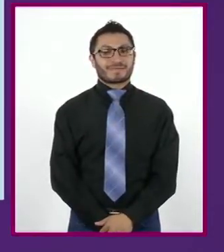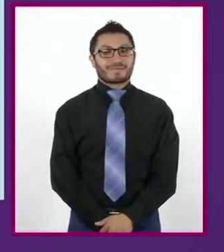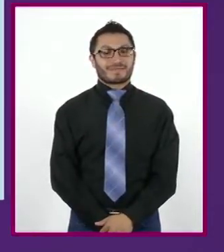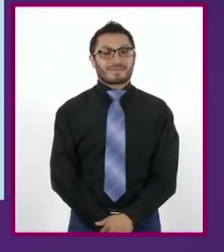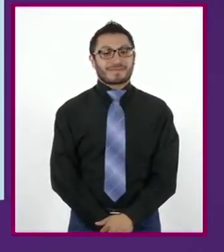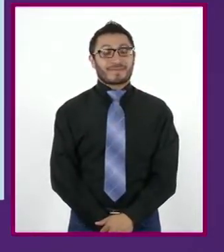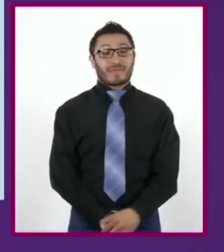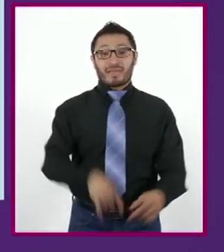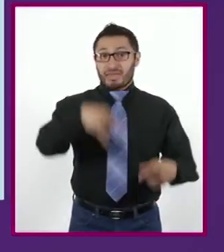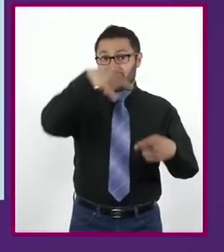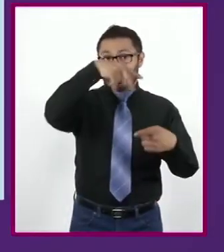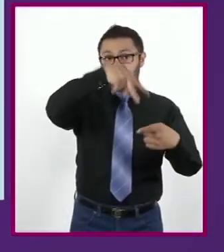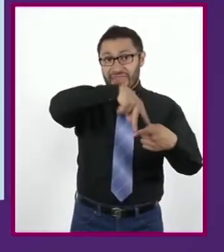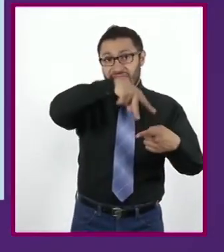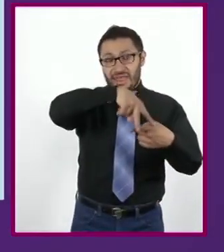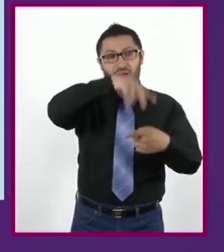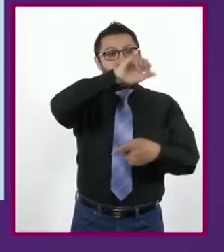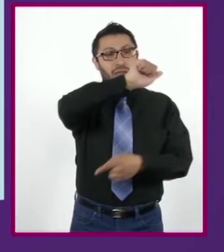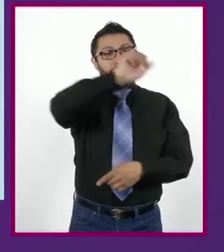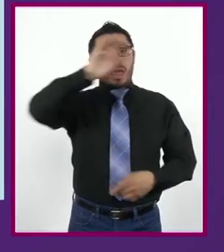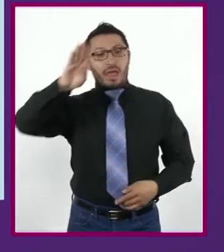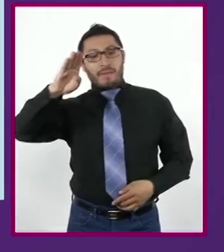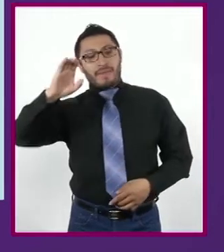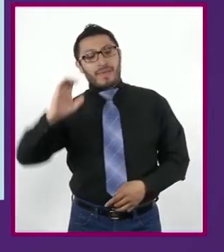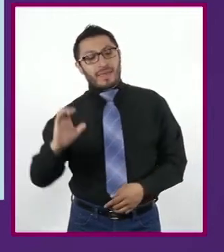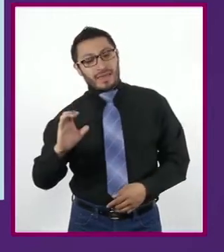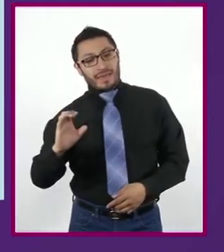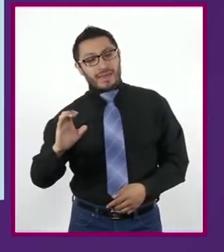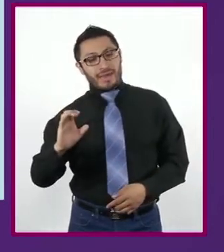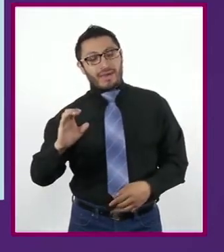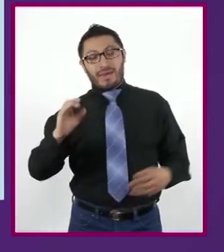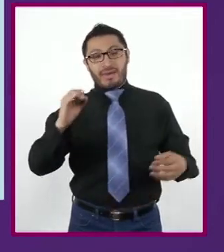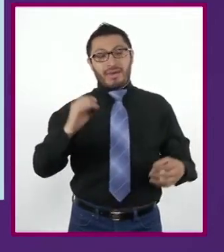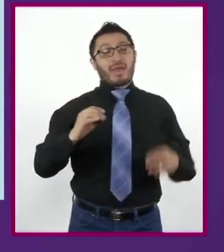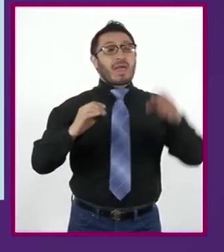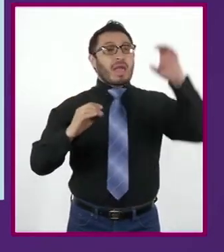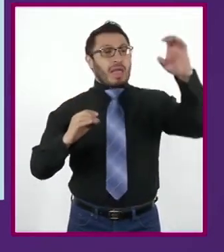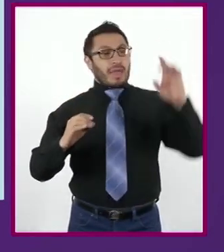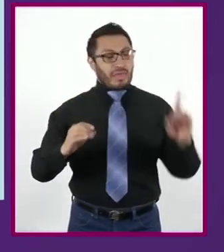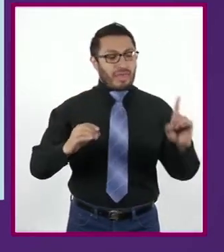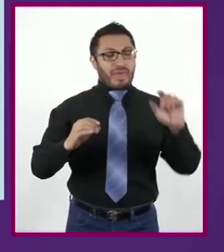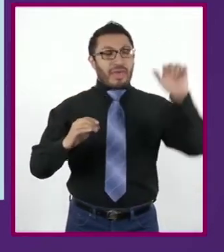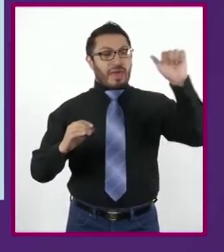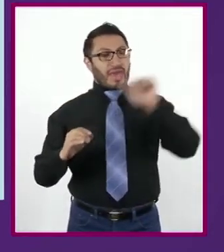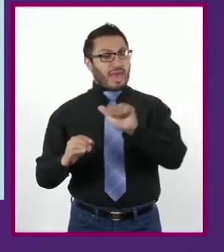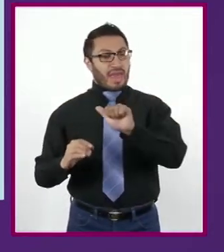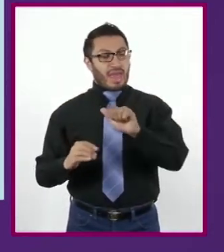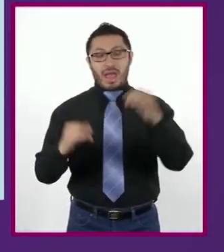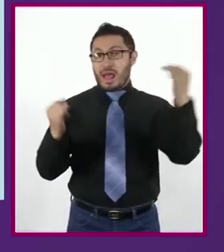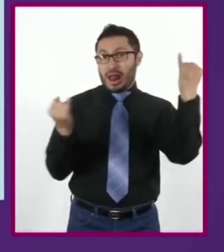¿Son el triángulo ABC y el triángulo CDA